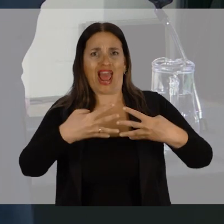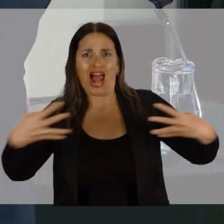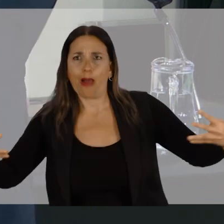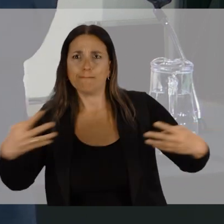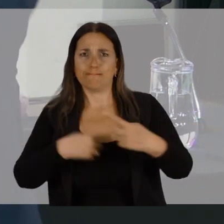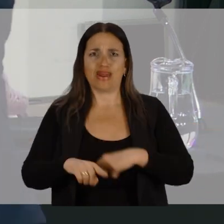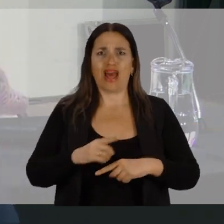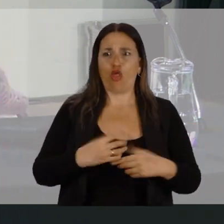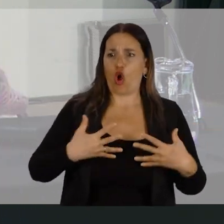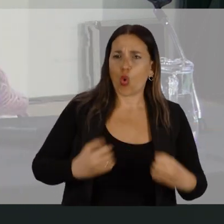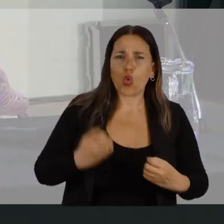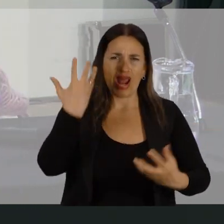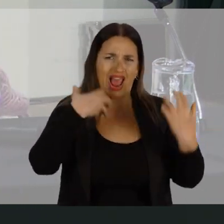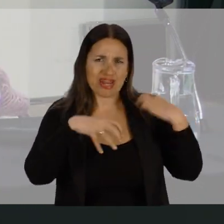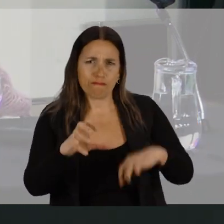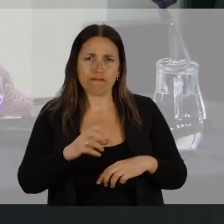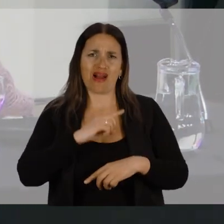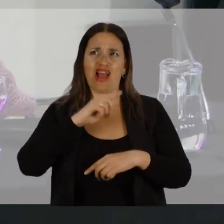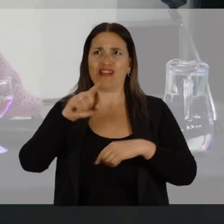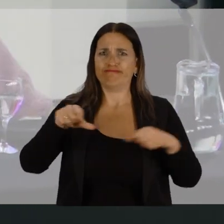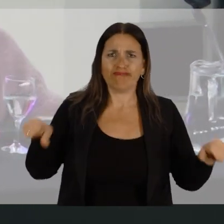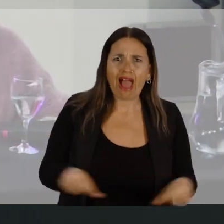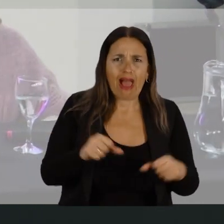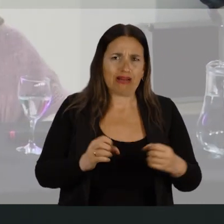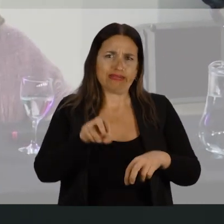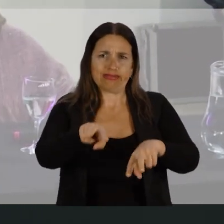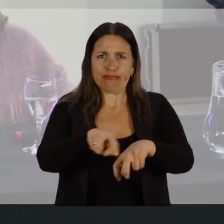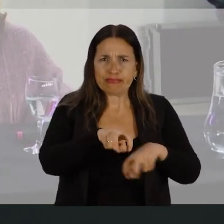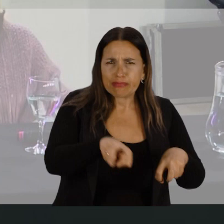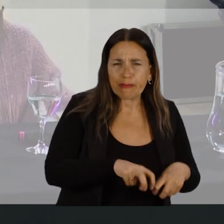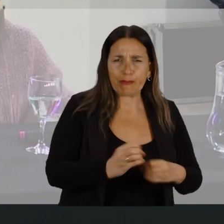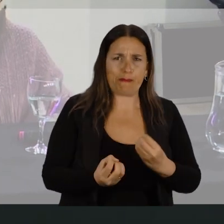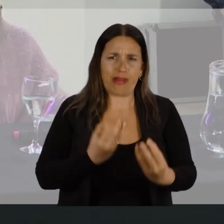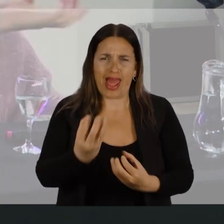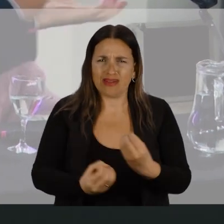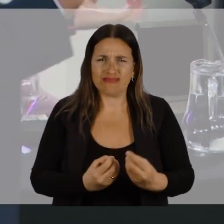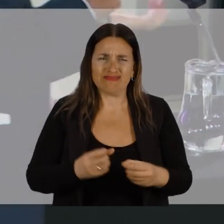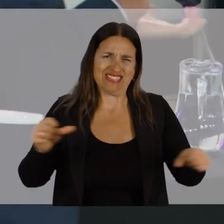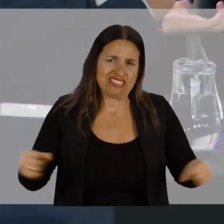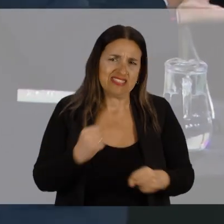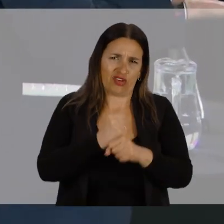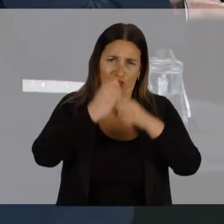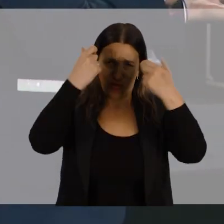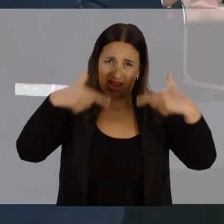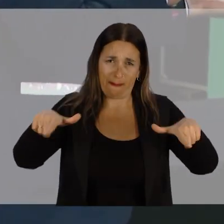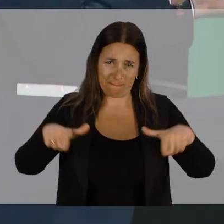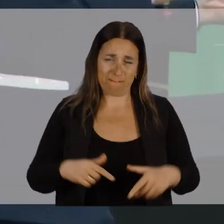que alambran, que curan bichera, que enlazan, que plantan y que no están...